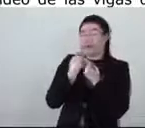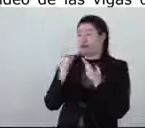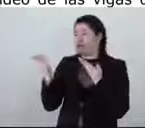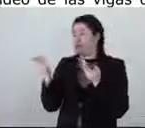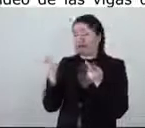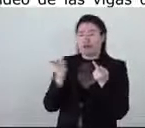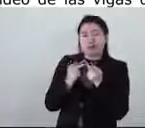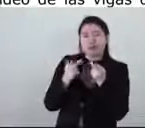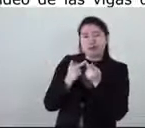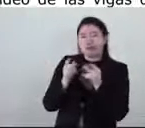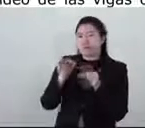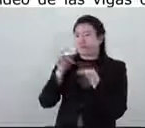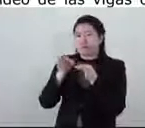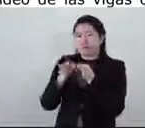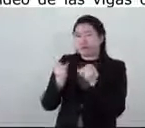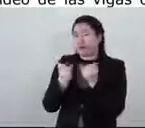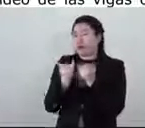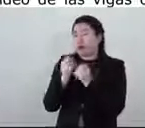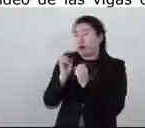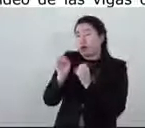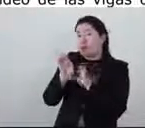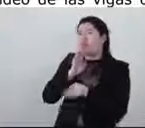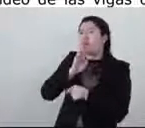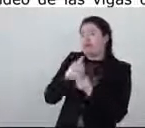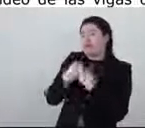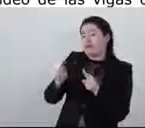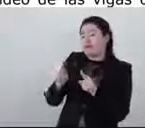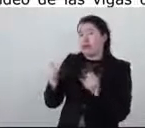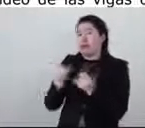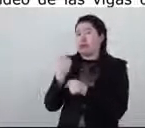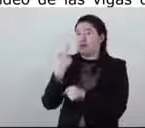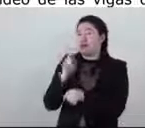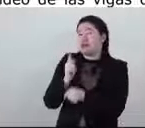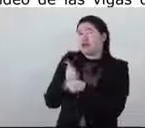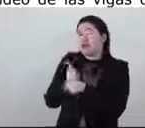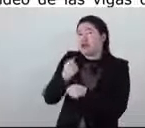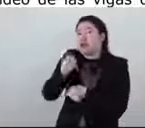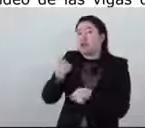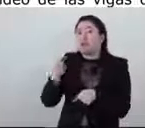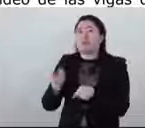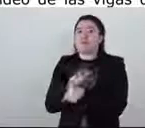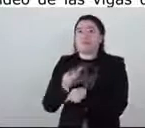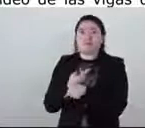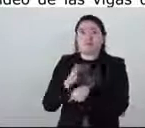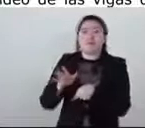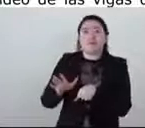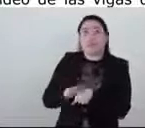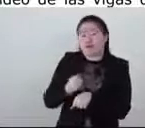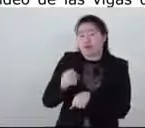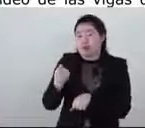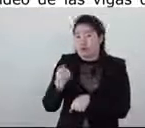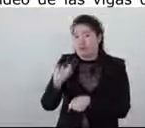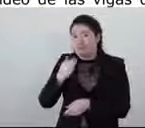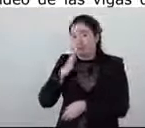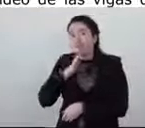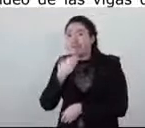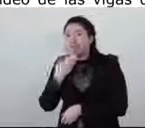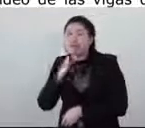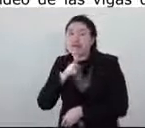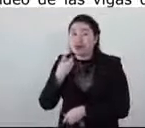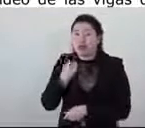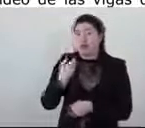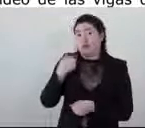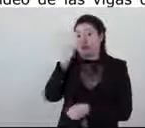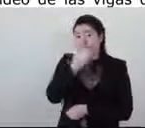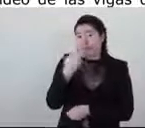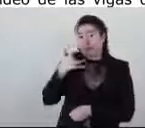discrepancias entre diseño y construcción que hayan sido identificadas y sus posibles consecuencias. DNB supervisará las pruebas y